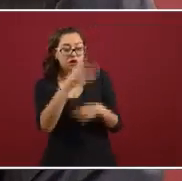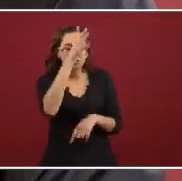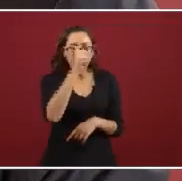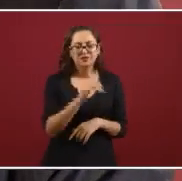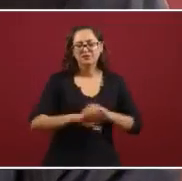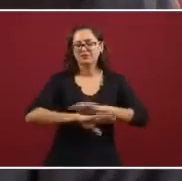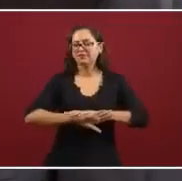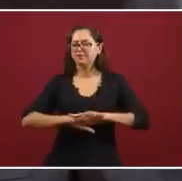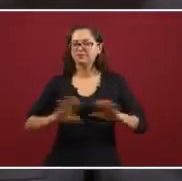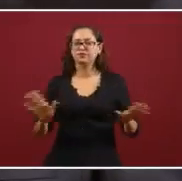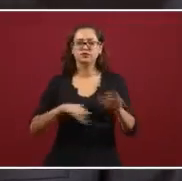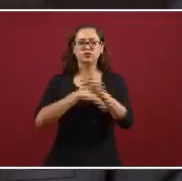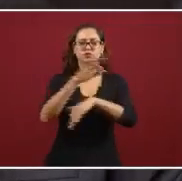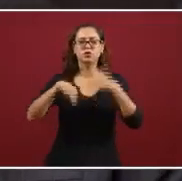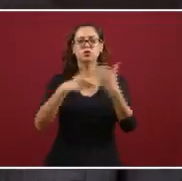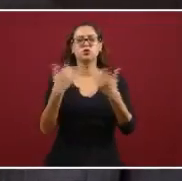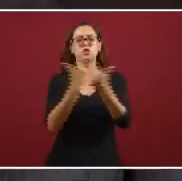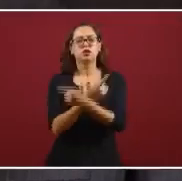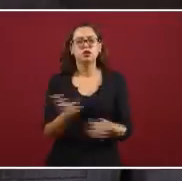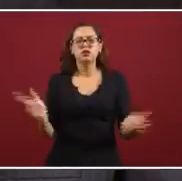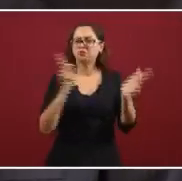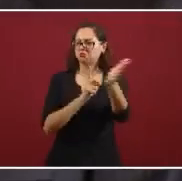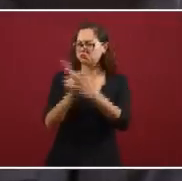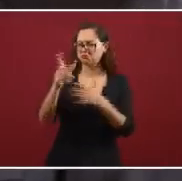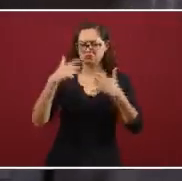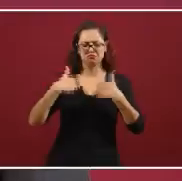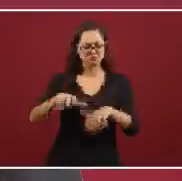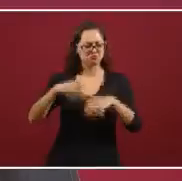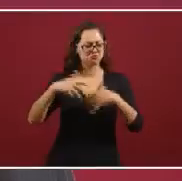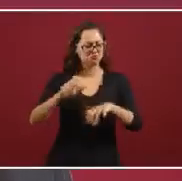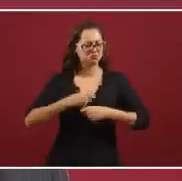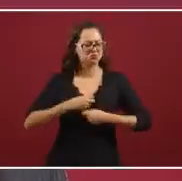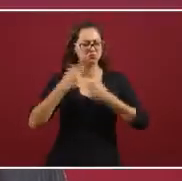Garantizar las libertades, el derecho de manifestación,